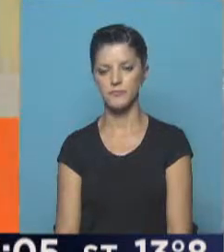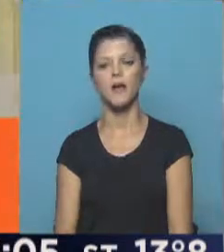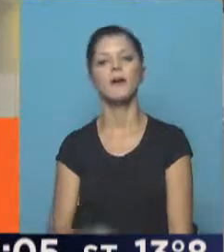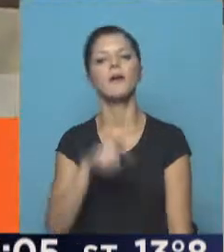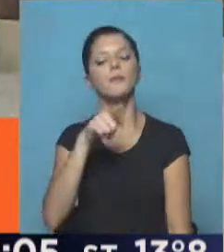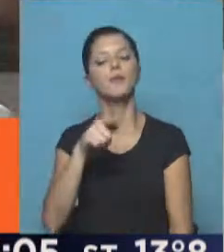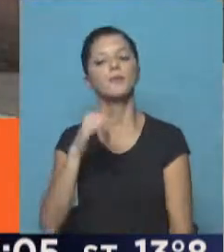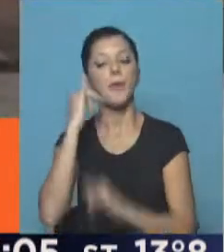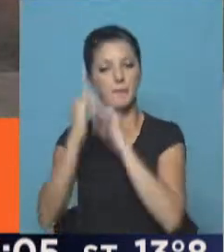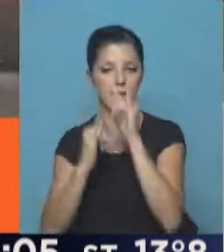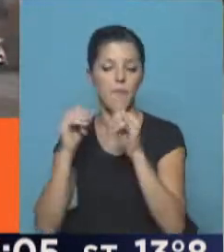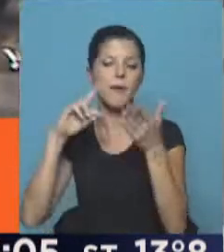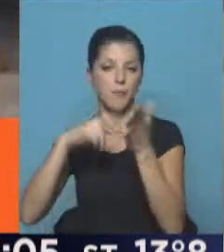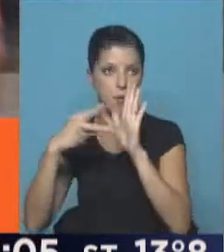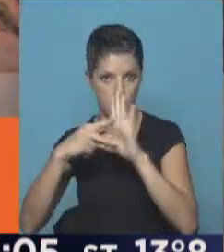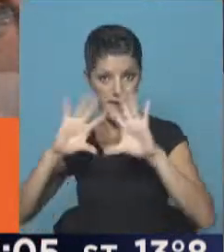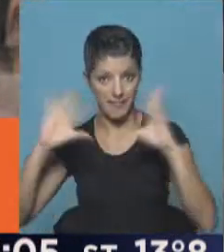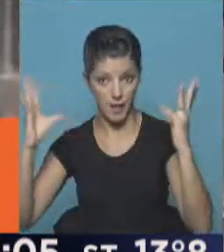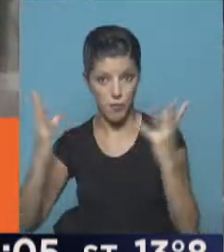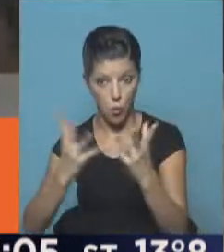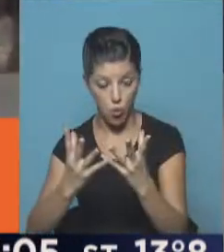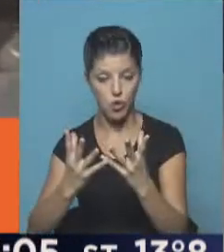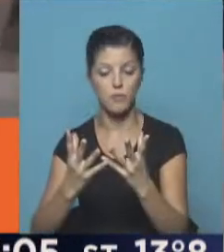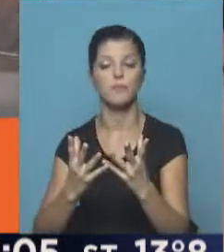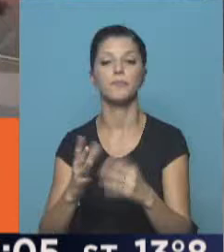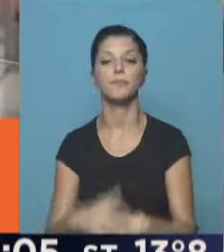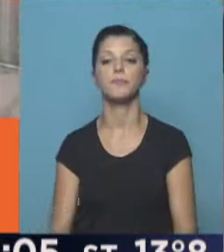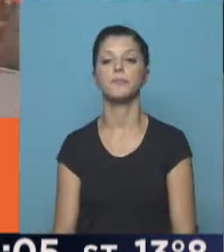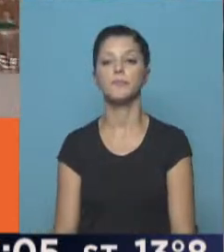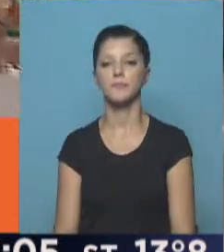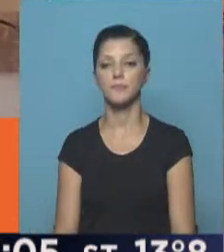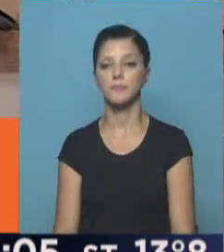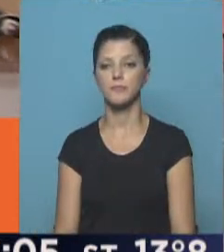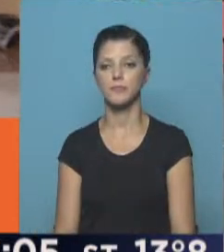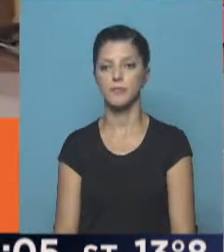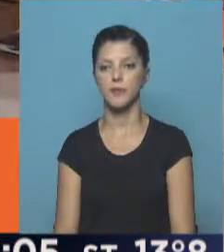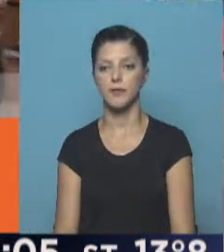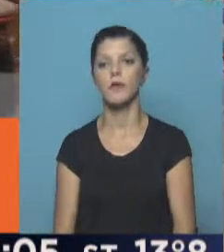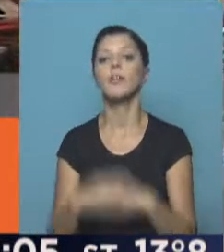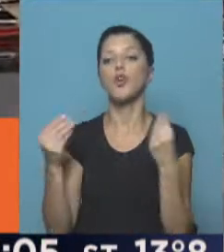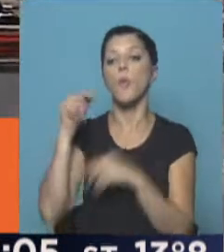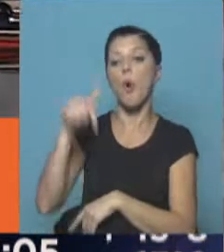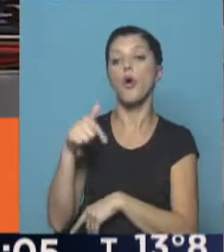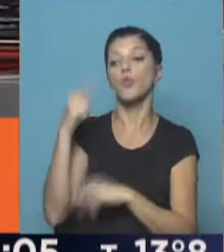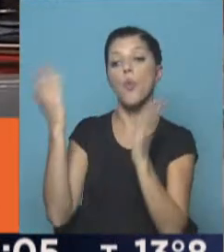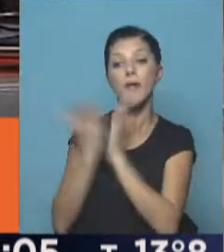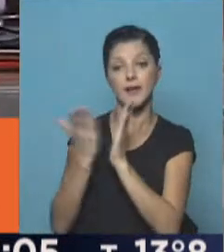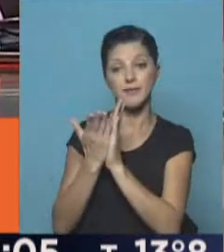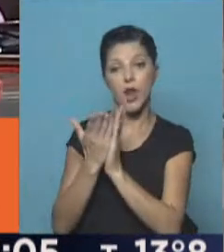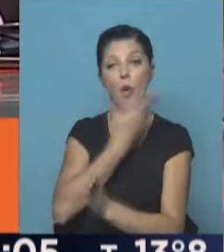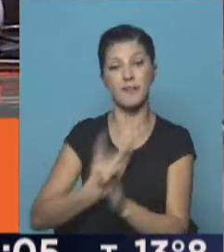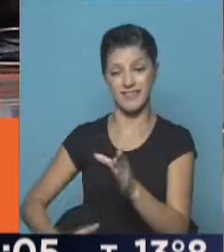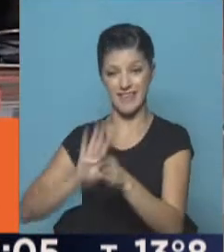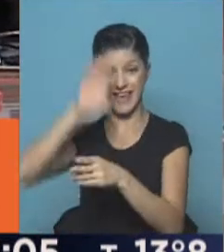Los problemas que tiene el mundo y cómo en qué espejo se ven los integrantes del G20. Yo repasaba